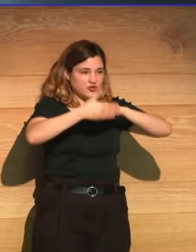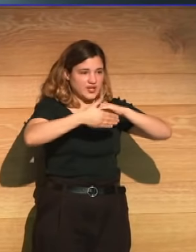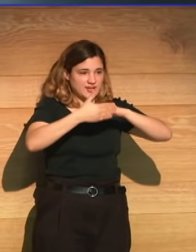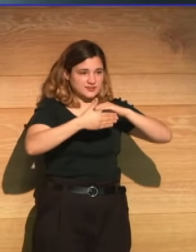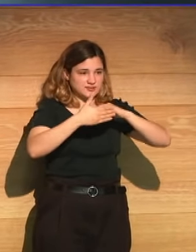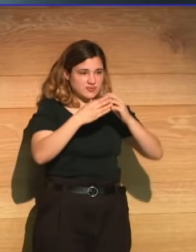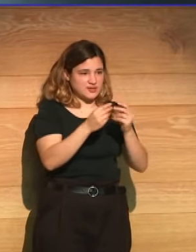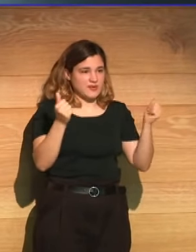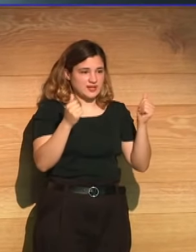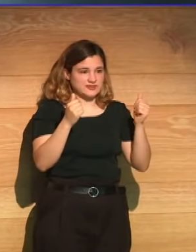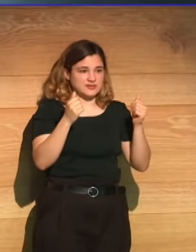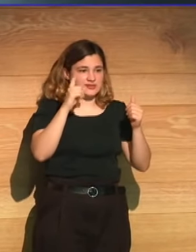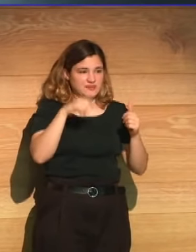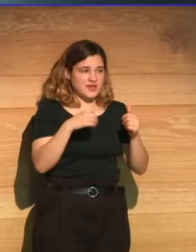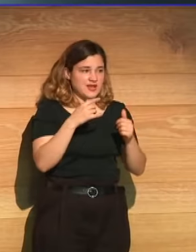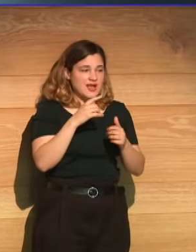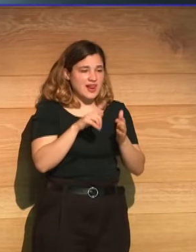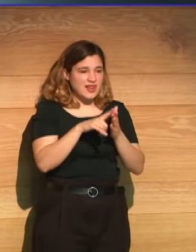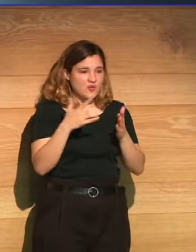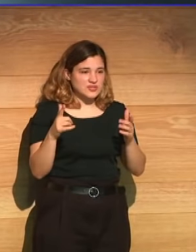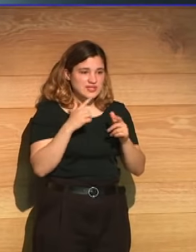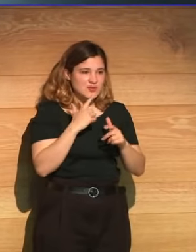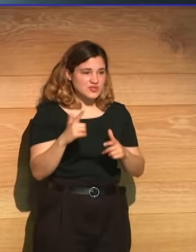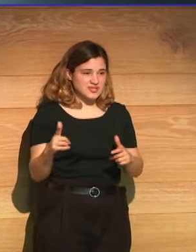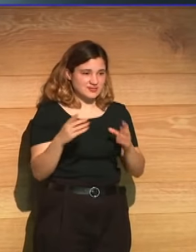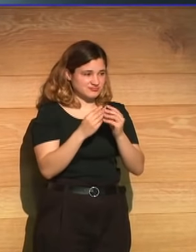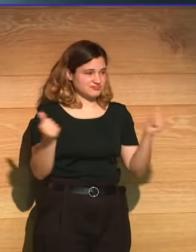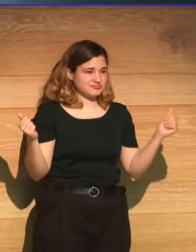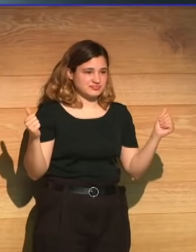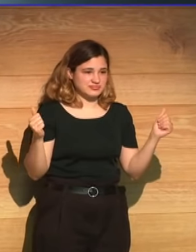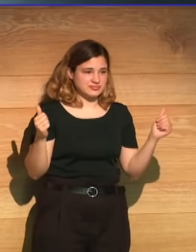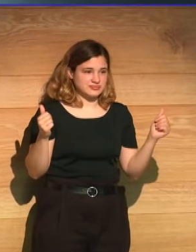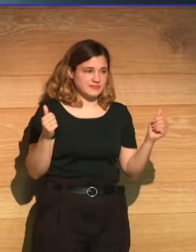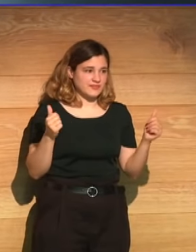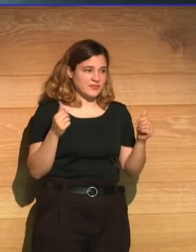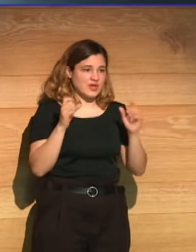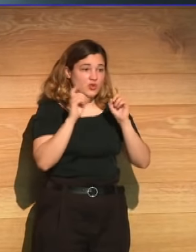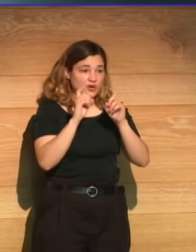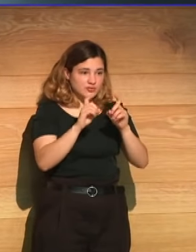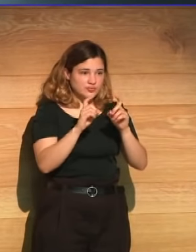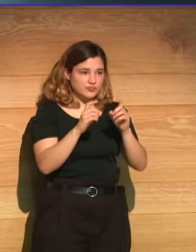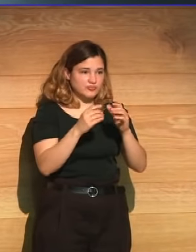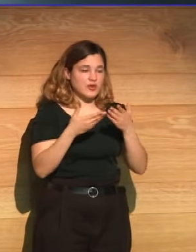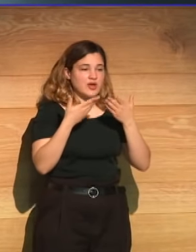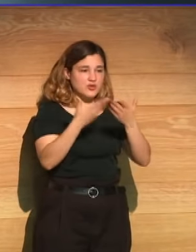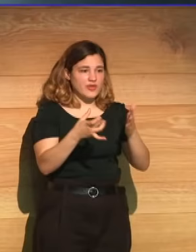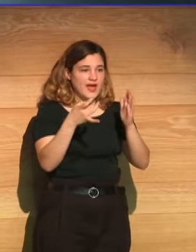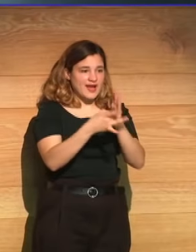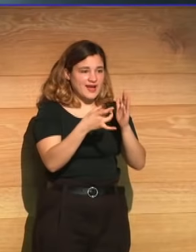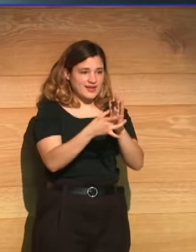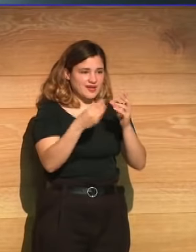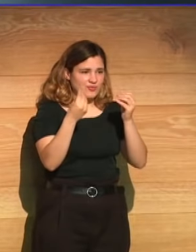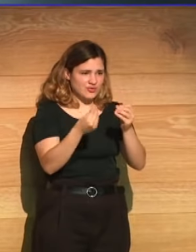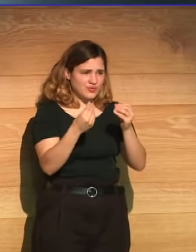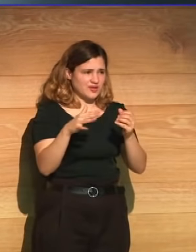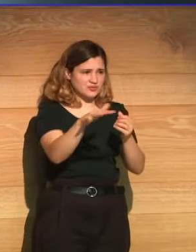y lingüísticas. Da acceso a contenidos de altísima calidad, homogéneos en el mundo entero, a los entornos